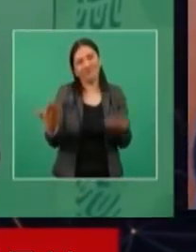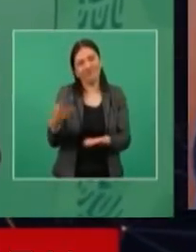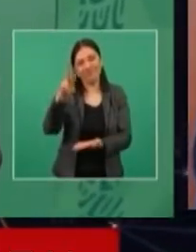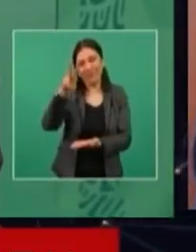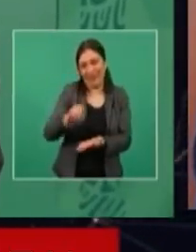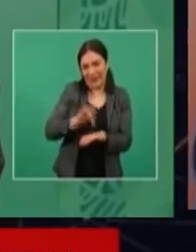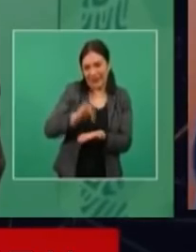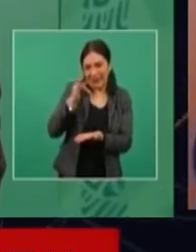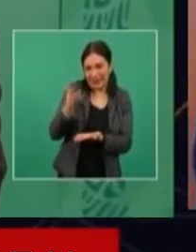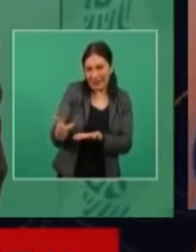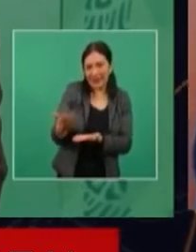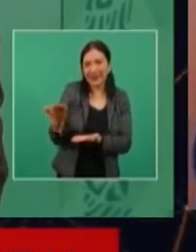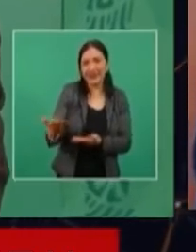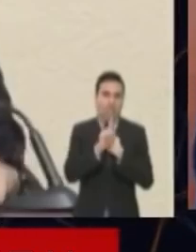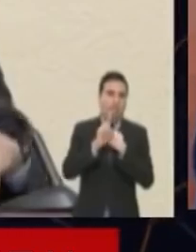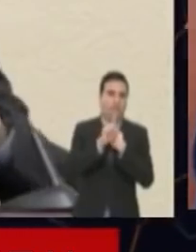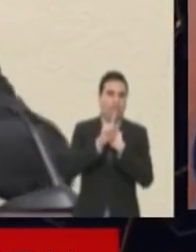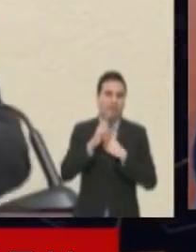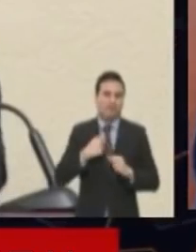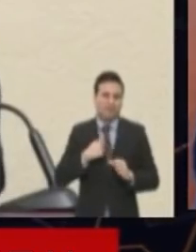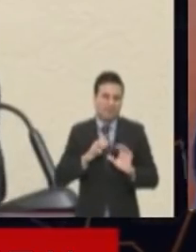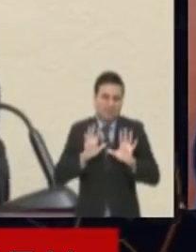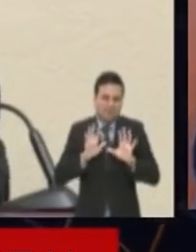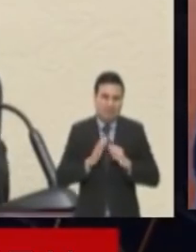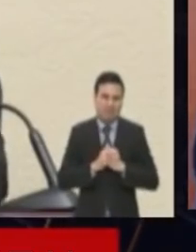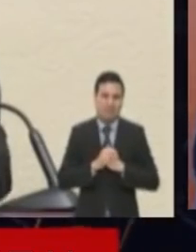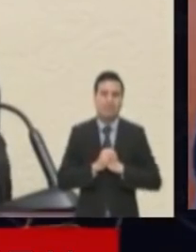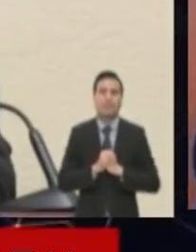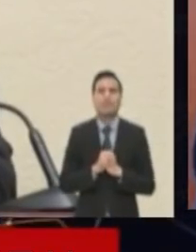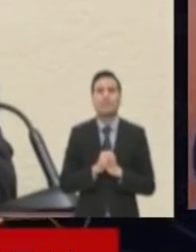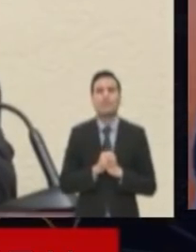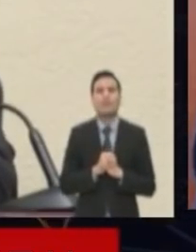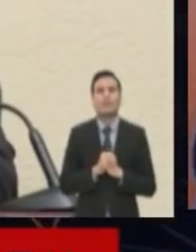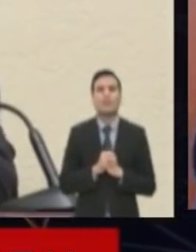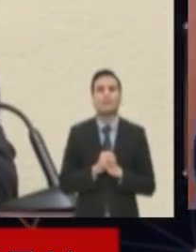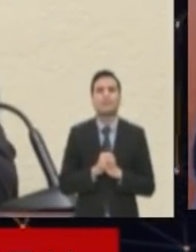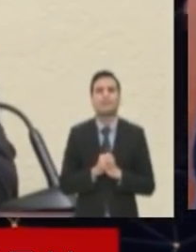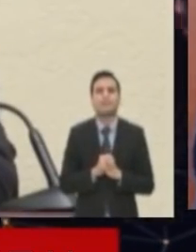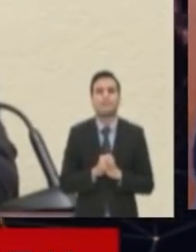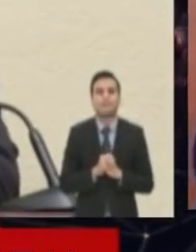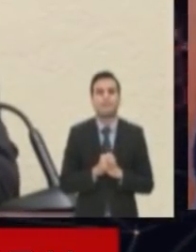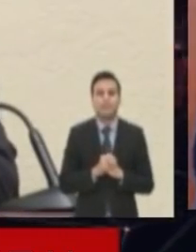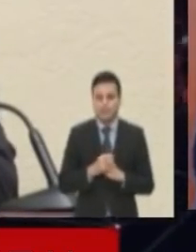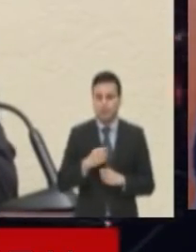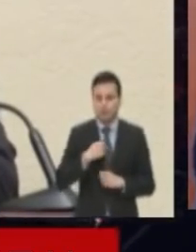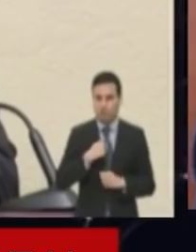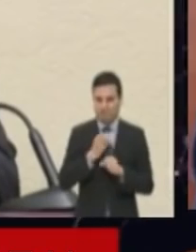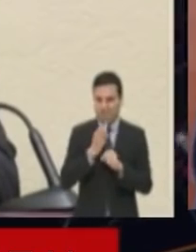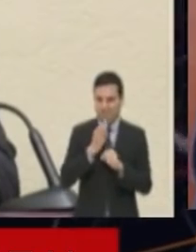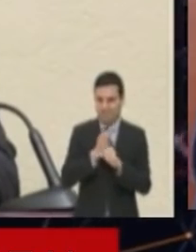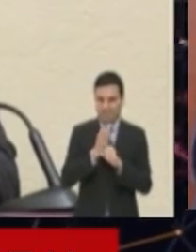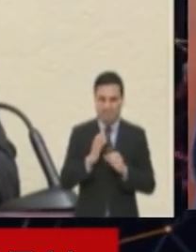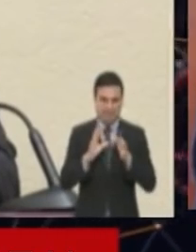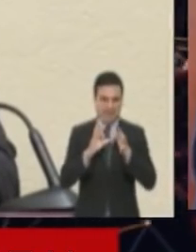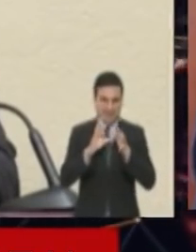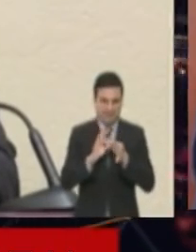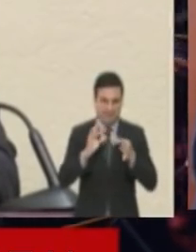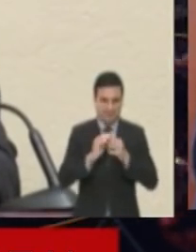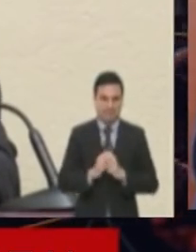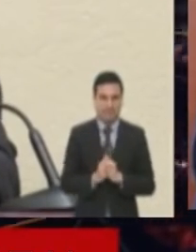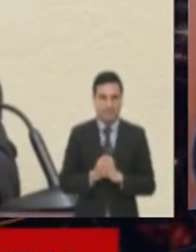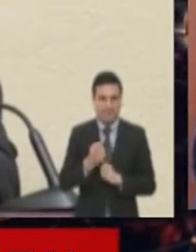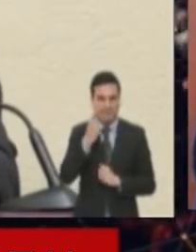utilizarse para la organización de esta consulta popular. Y también tiene forma de